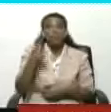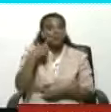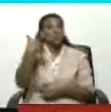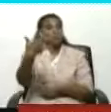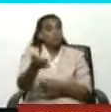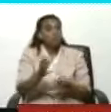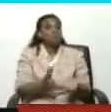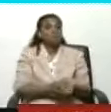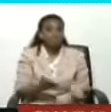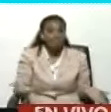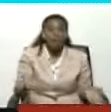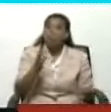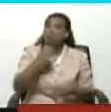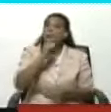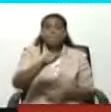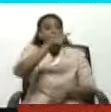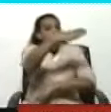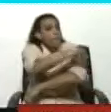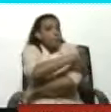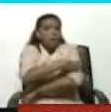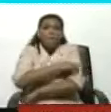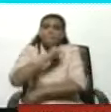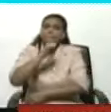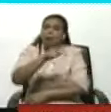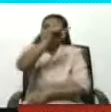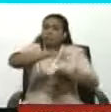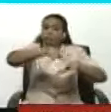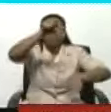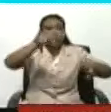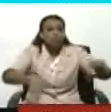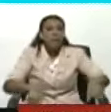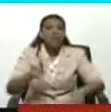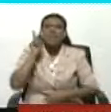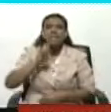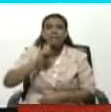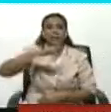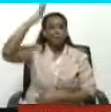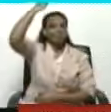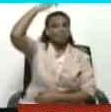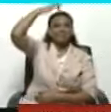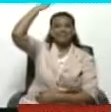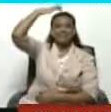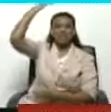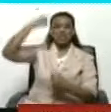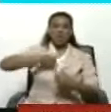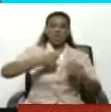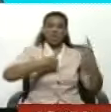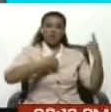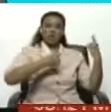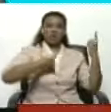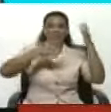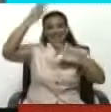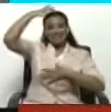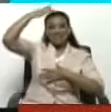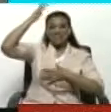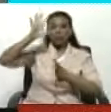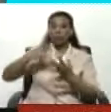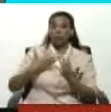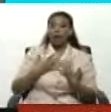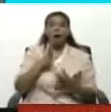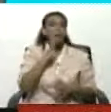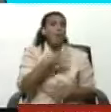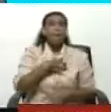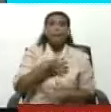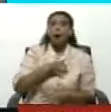digo, muy malos en la oposición. Mienten para llegar al poder y cuando llegan al poder lo que hacen es excusarse.